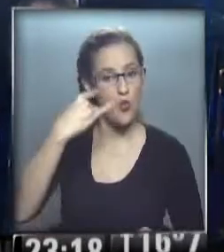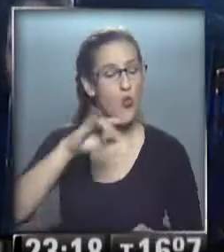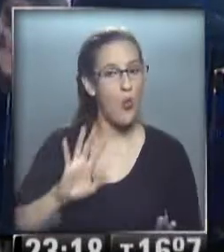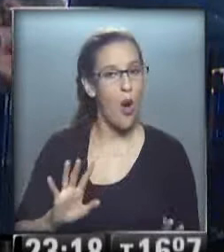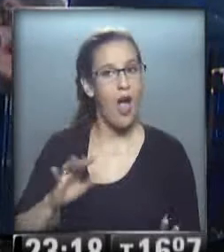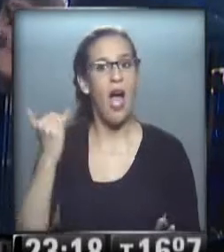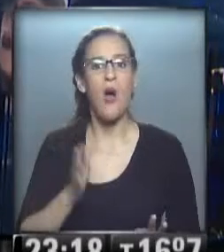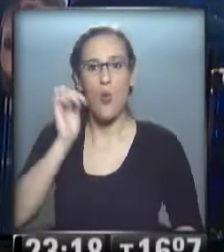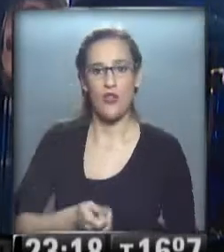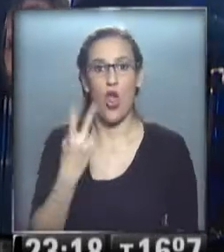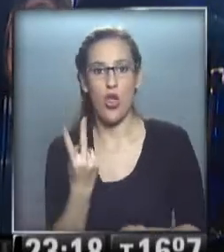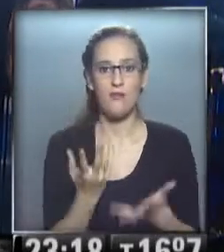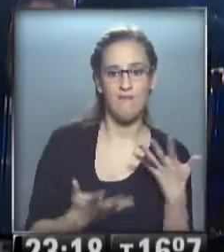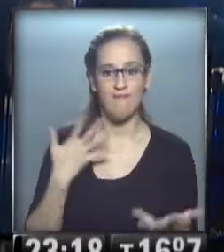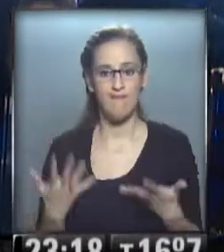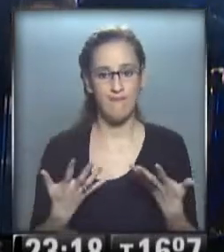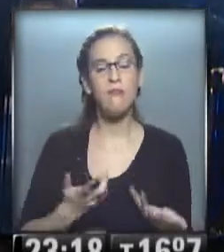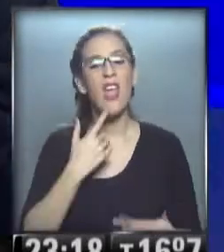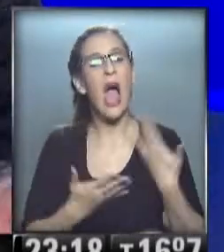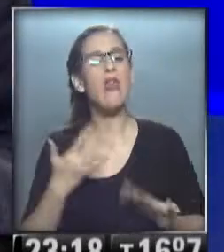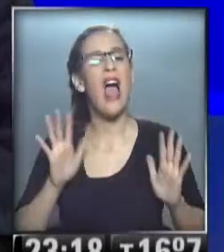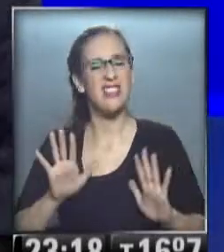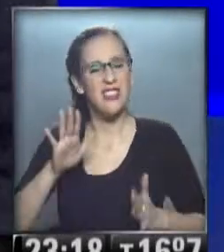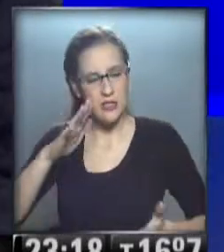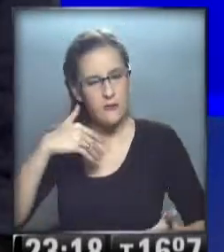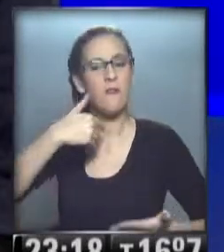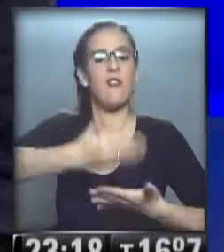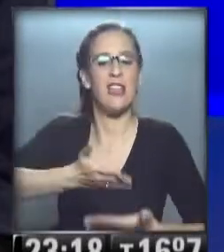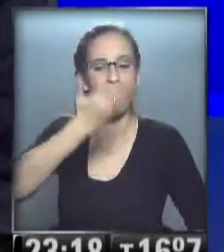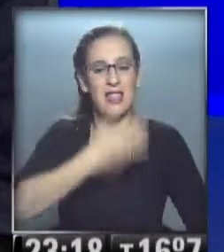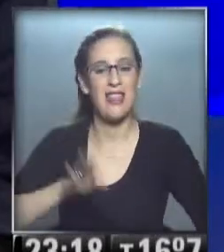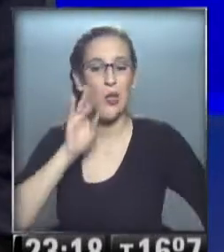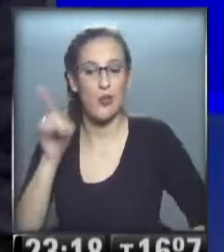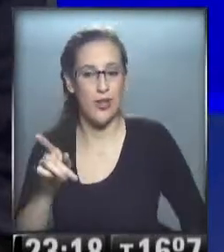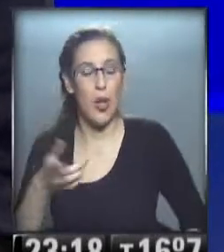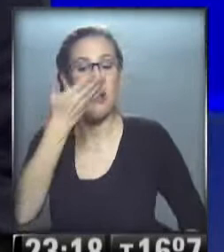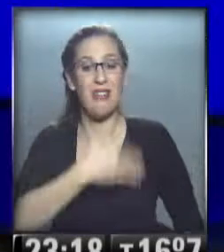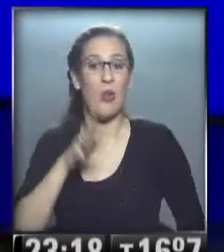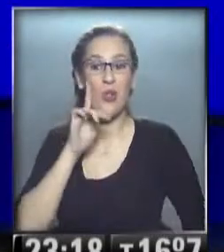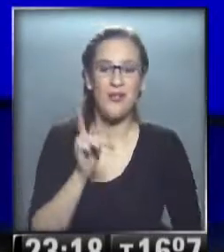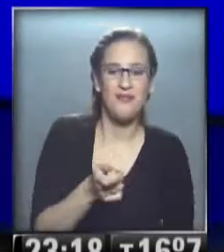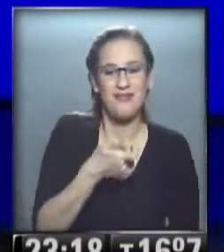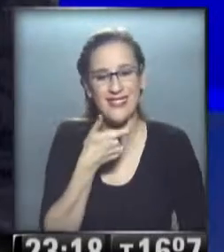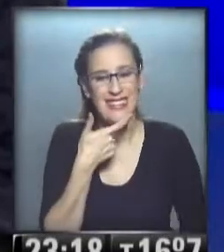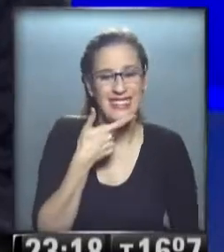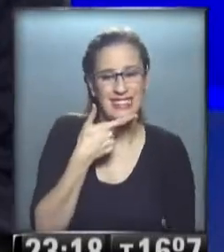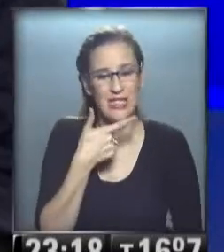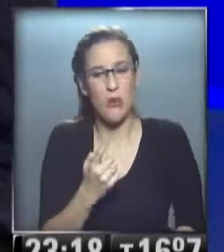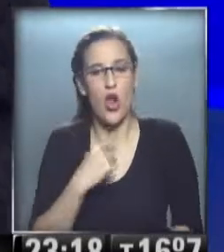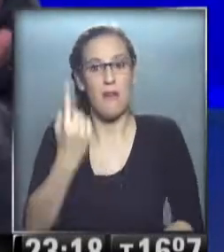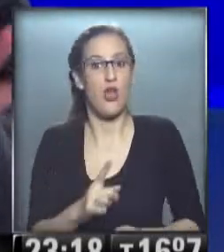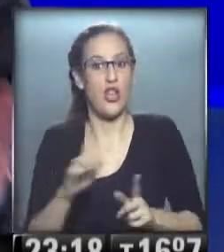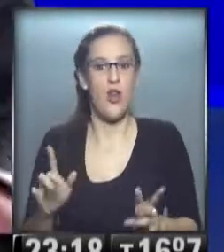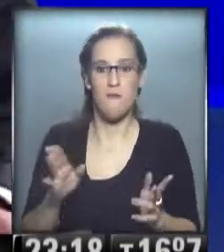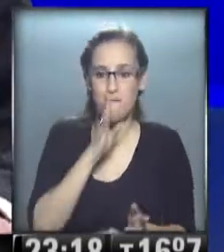Y le decía ahí esto en la cara a Obama que sonreía. Como que no respondió. Como podía y no respondió, por supuesto.